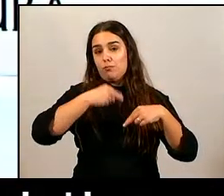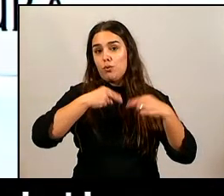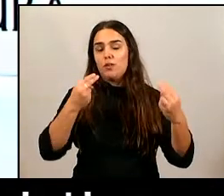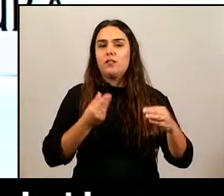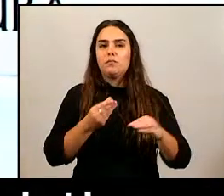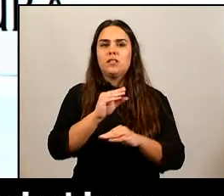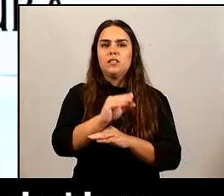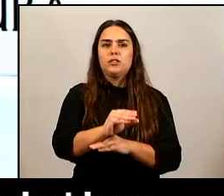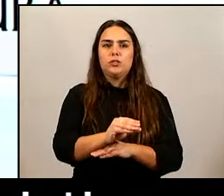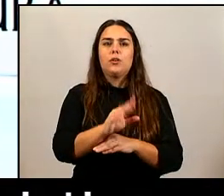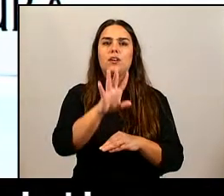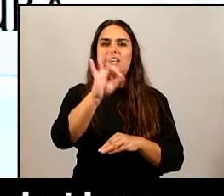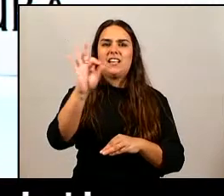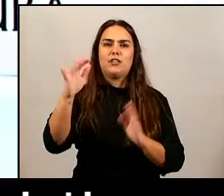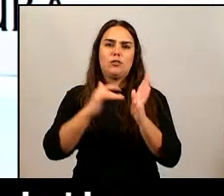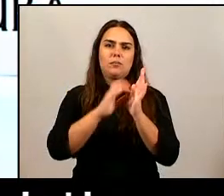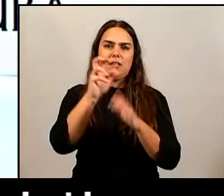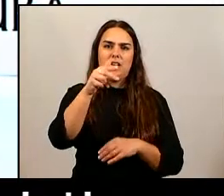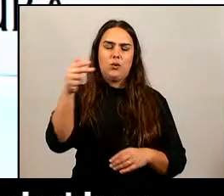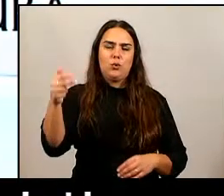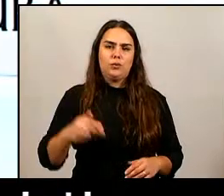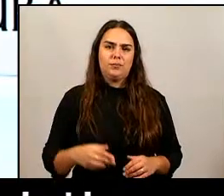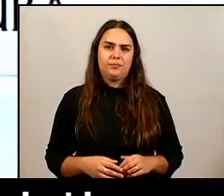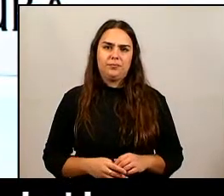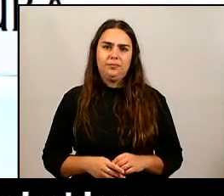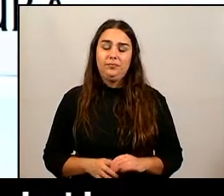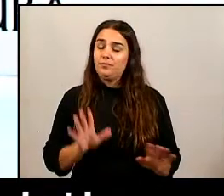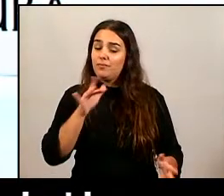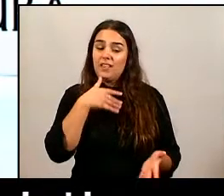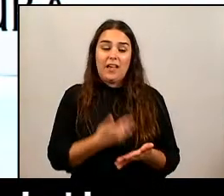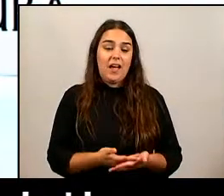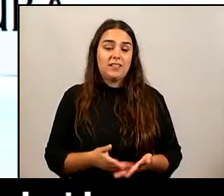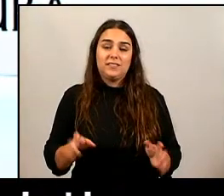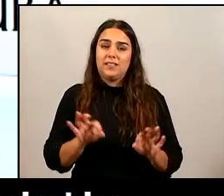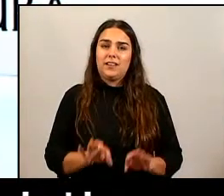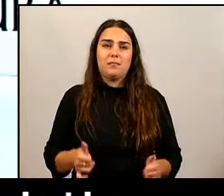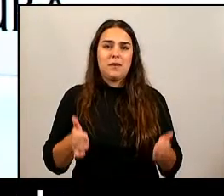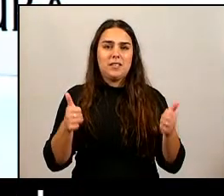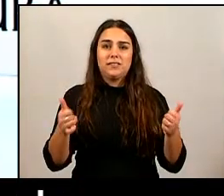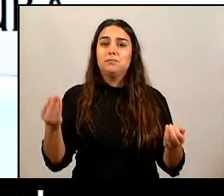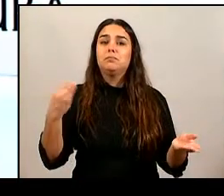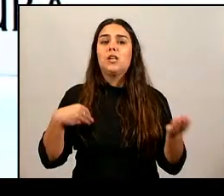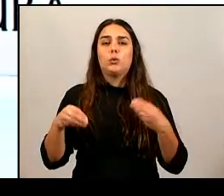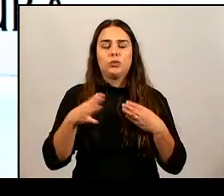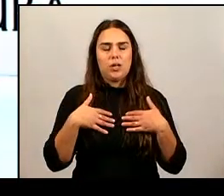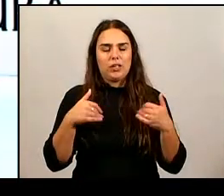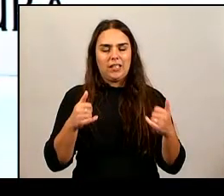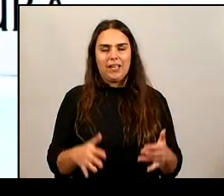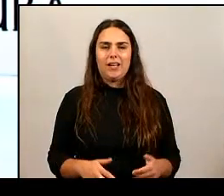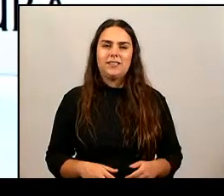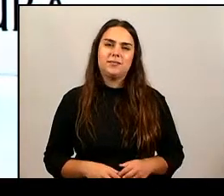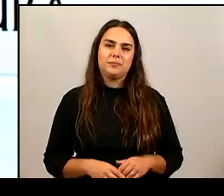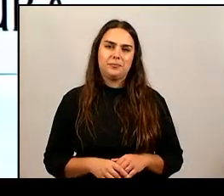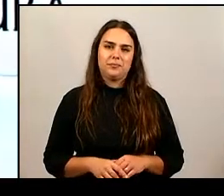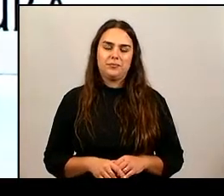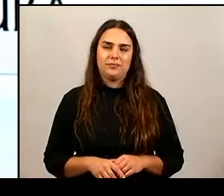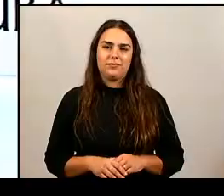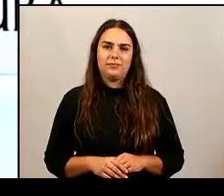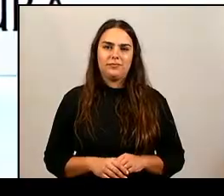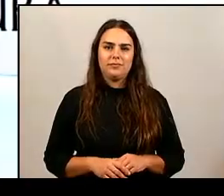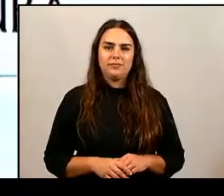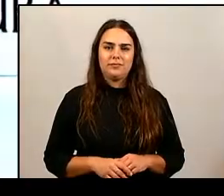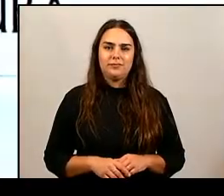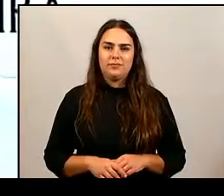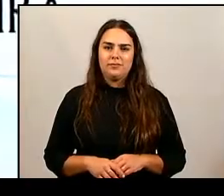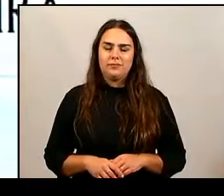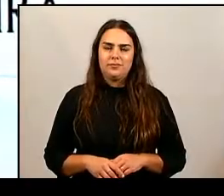inversión de medio millón de euros. Y hasta aquí la información. Si quieren hacer alguna pregunta, estoy a su disposición.